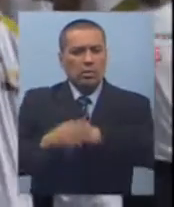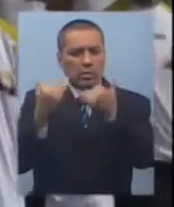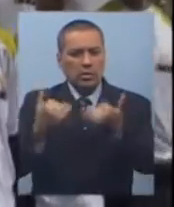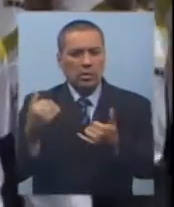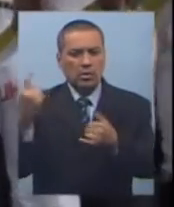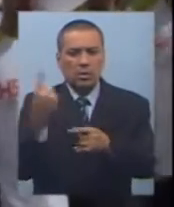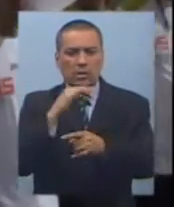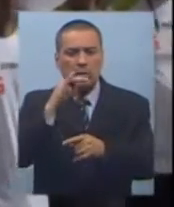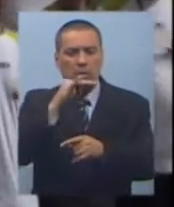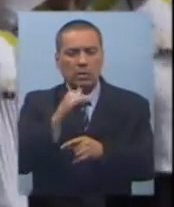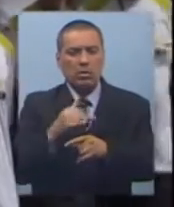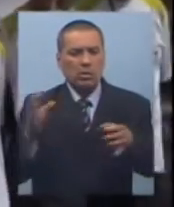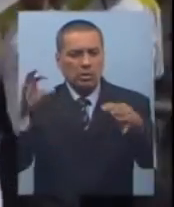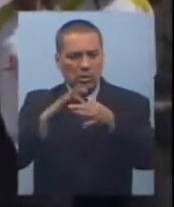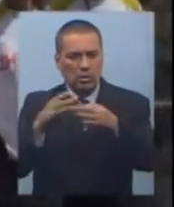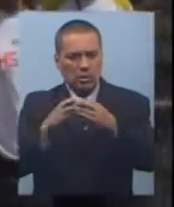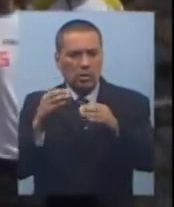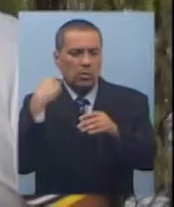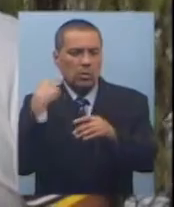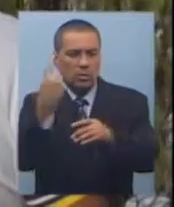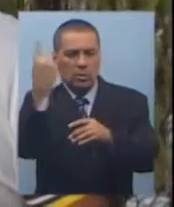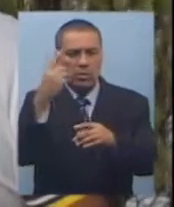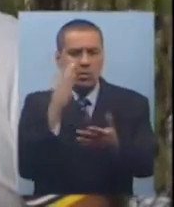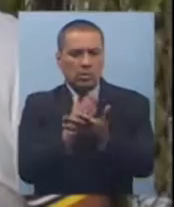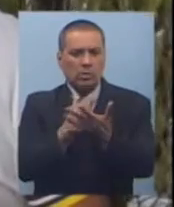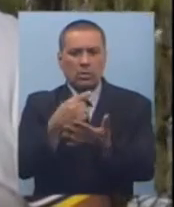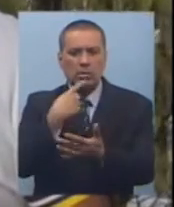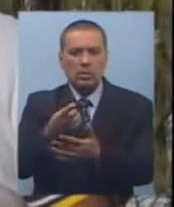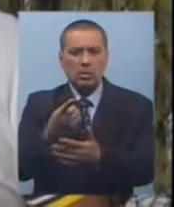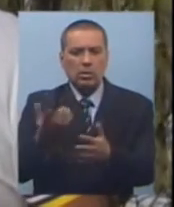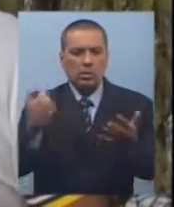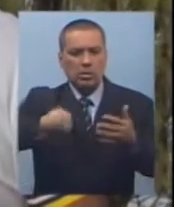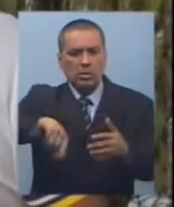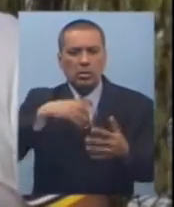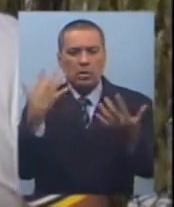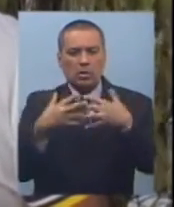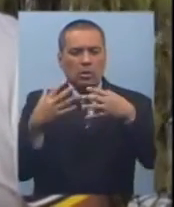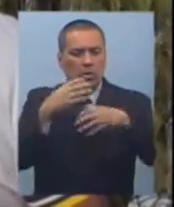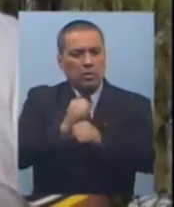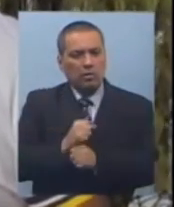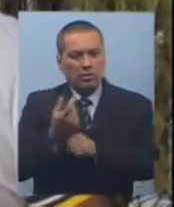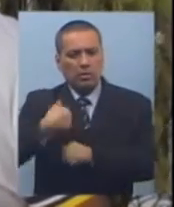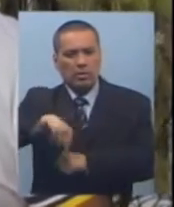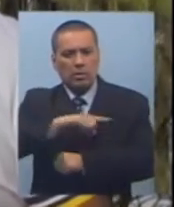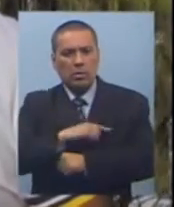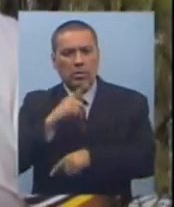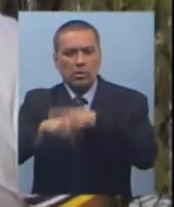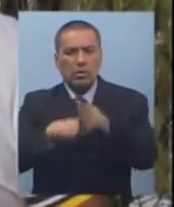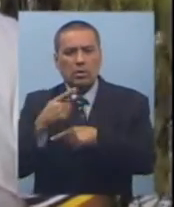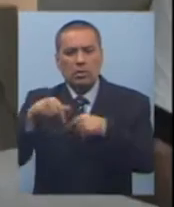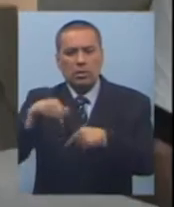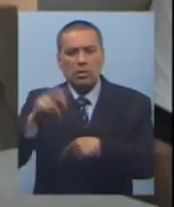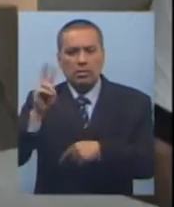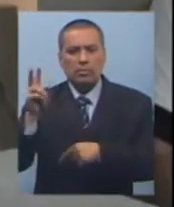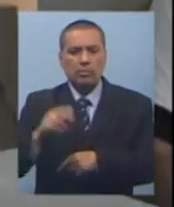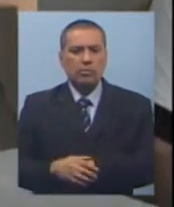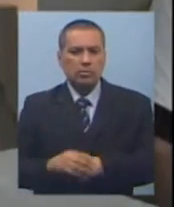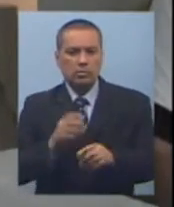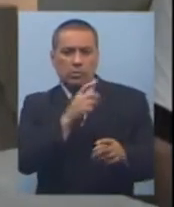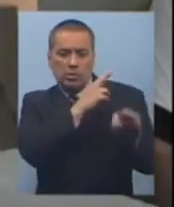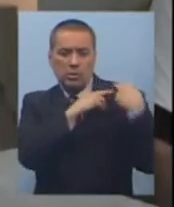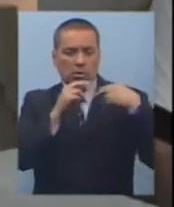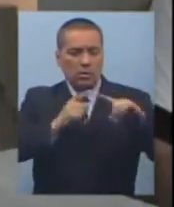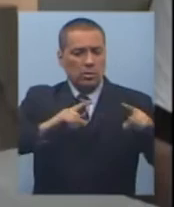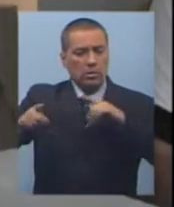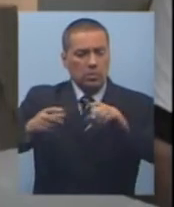a hacer el anuncio para formar un equipo de élite, como siempre hemos dicho en nuestra empresa, confiamos en lo nuestro, por eso producimos en Venezuela. El director deportivo del